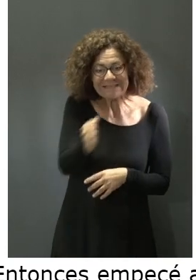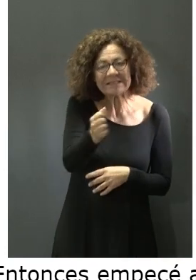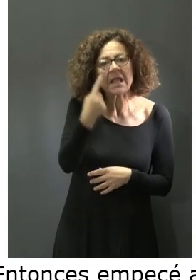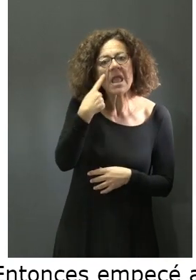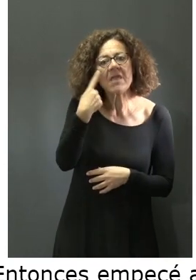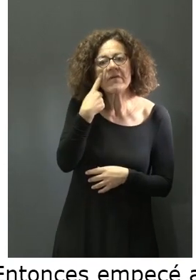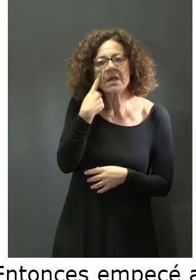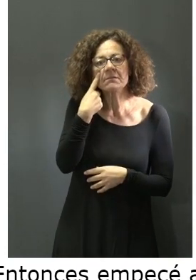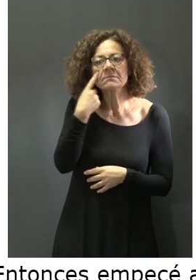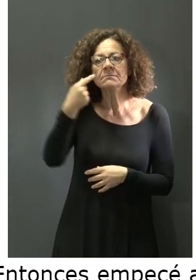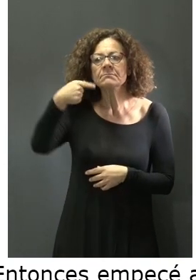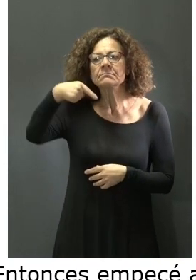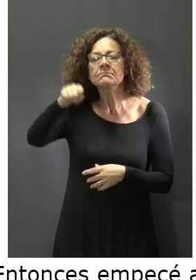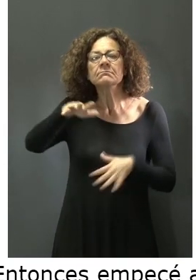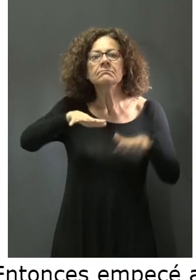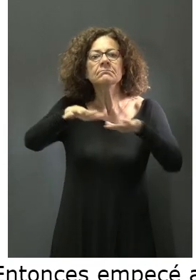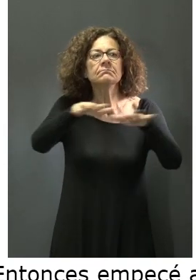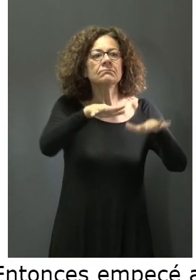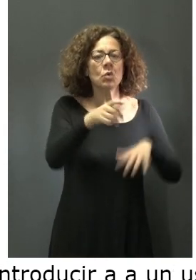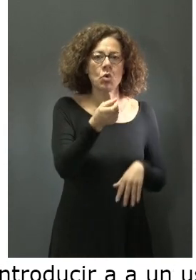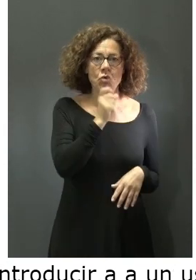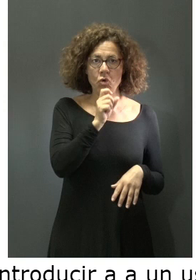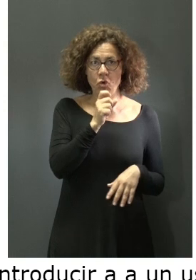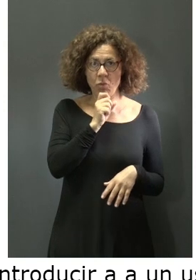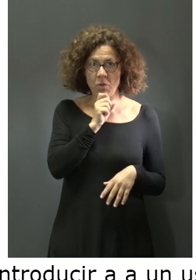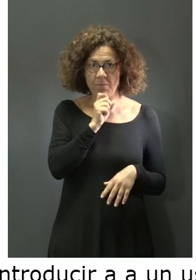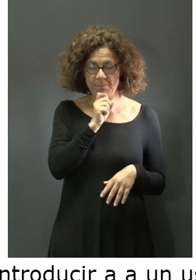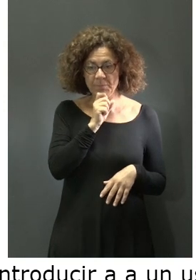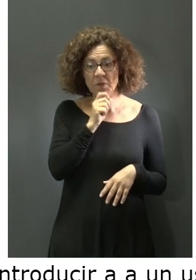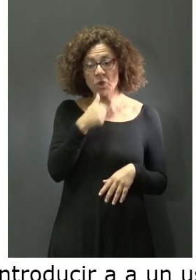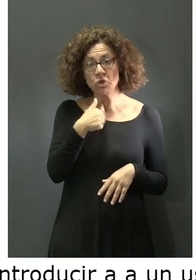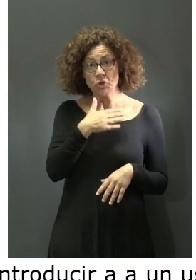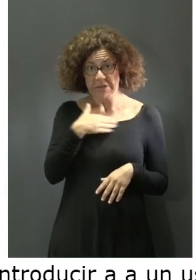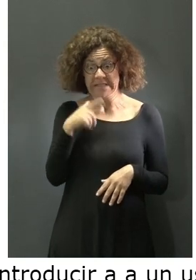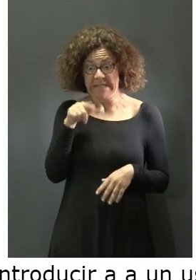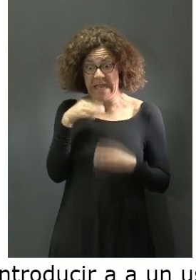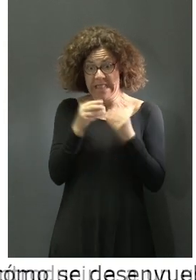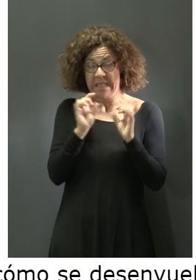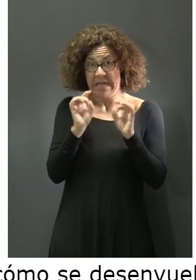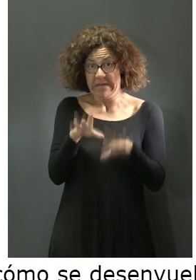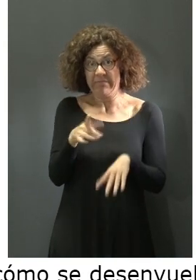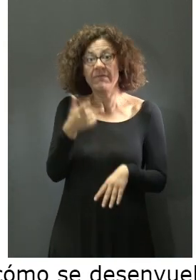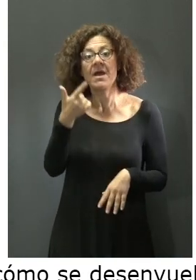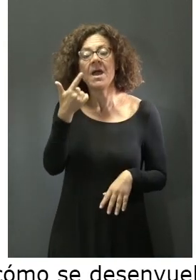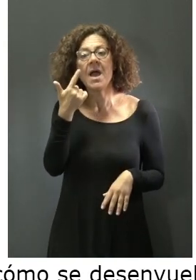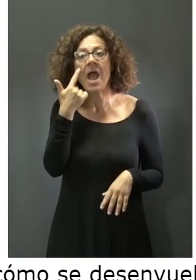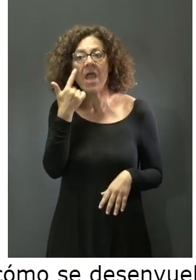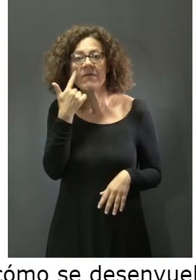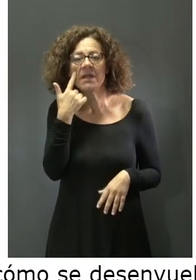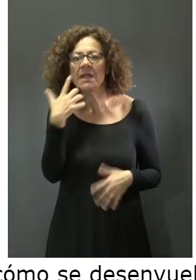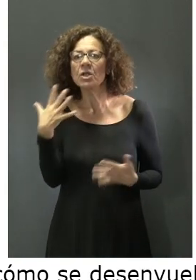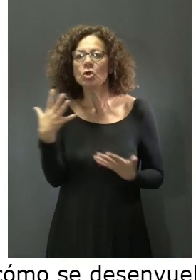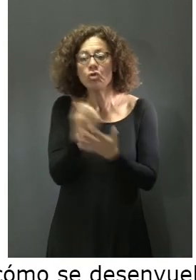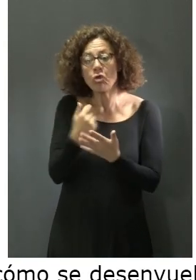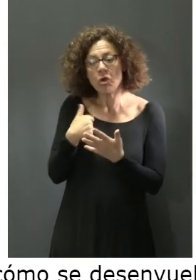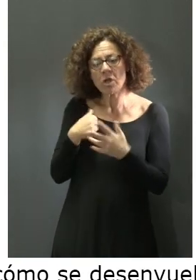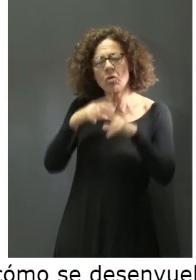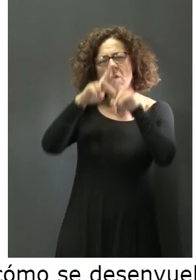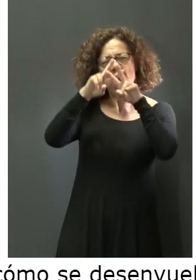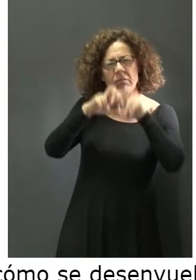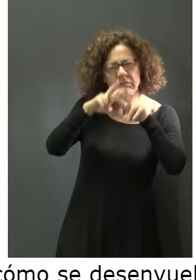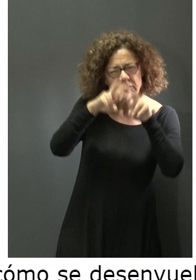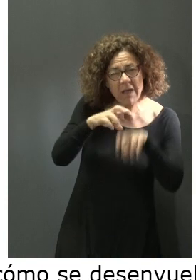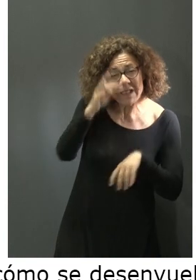ver cómo se desenvuelven. Entonces yo quise dar ese pasito y ver que, o sea, todo lo que yo había